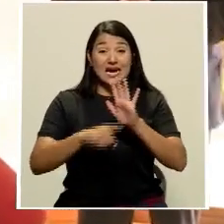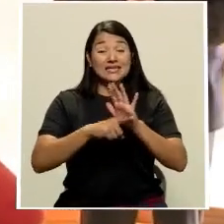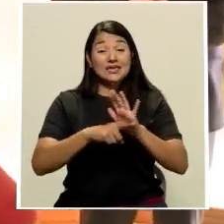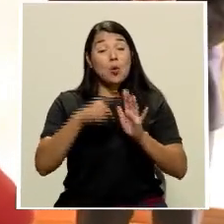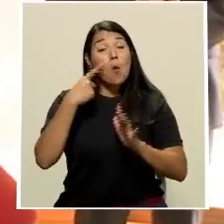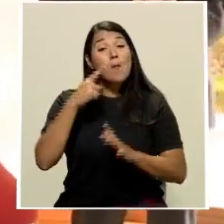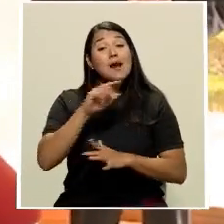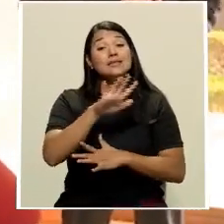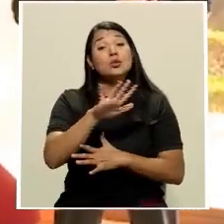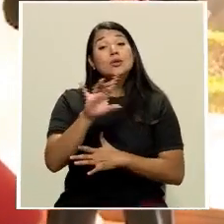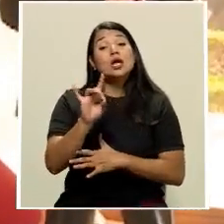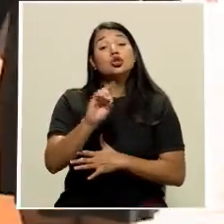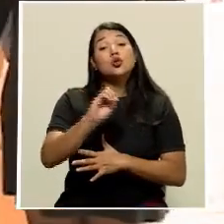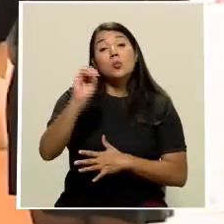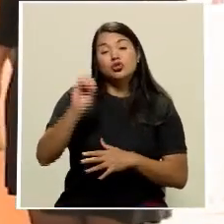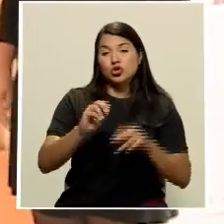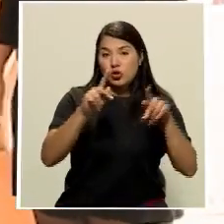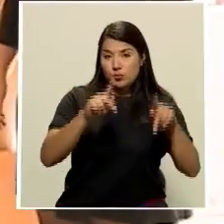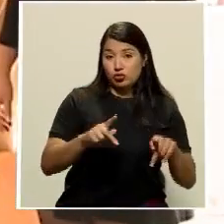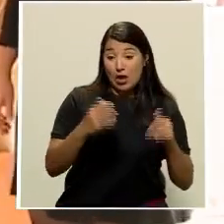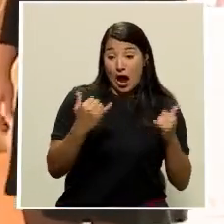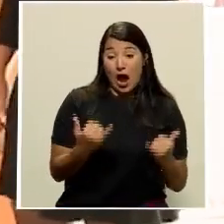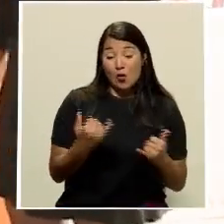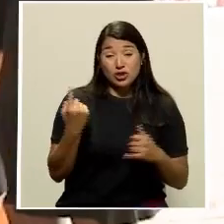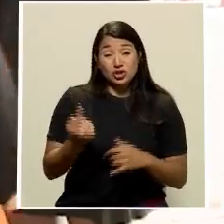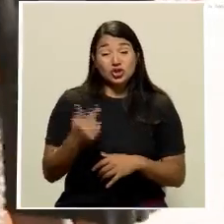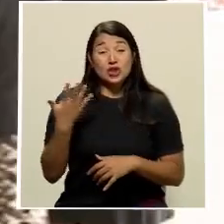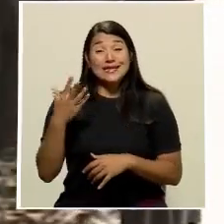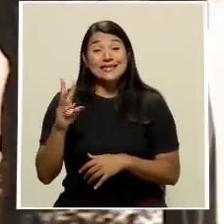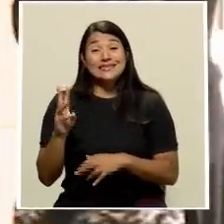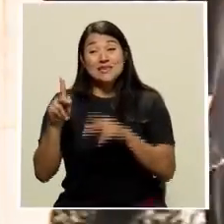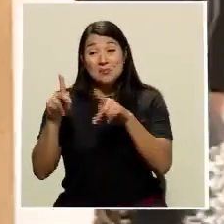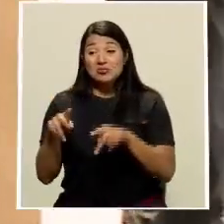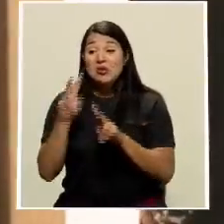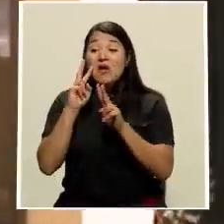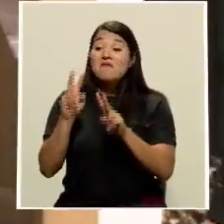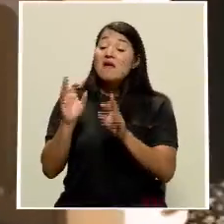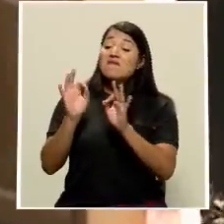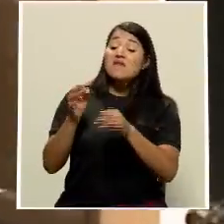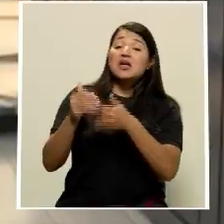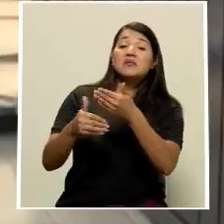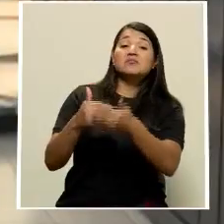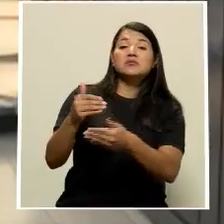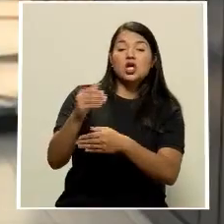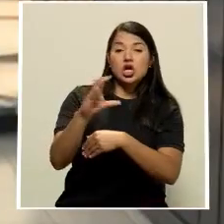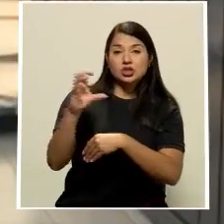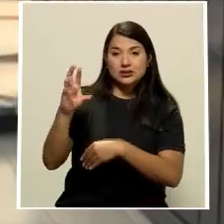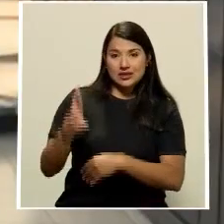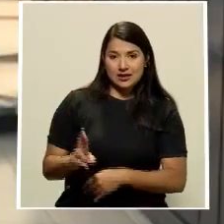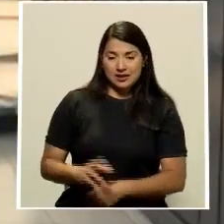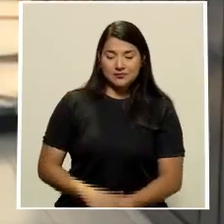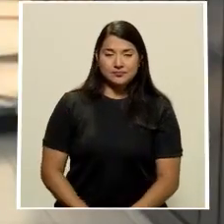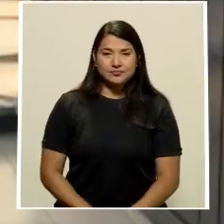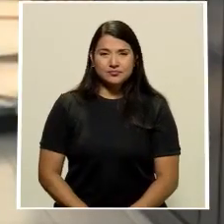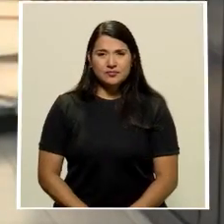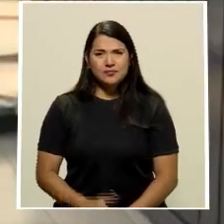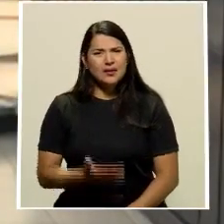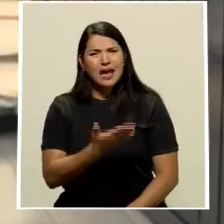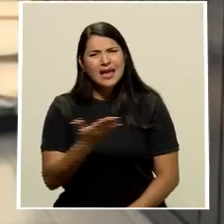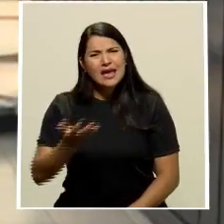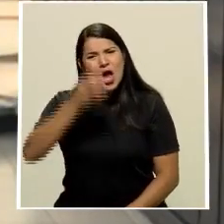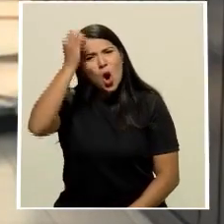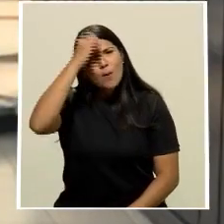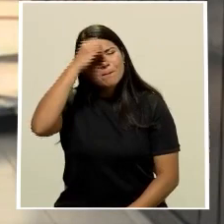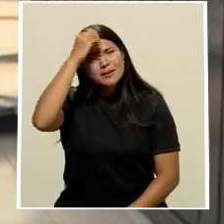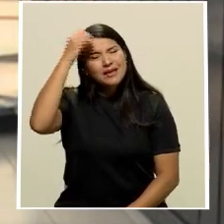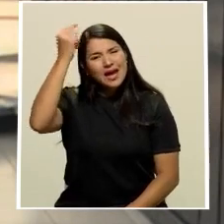y que ahora solo 16% de la ciudadanía ve bien el rumbo del país. ¿Pero qué opina el Poder